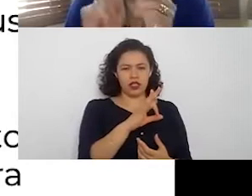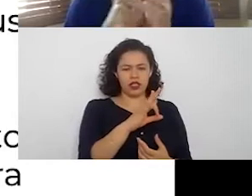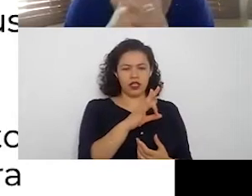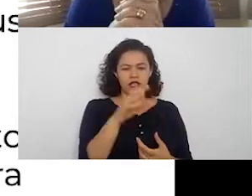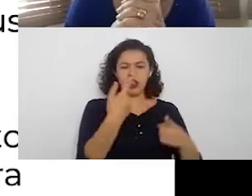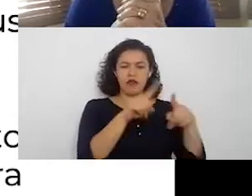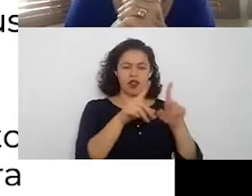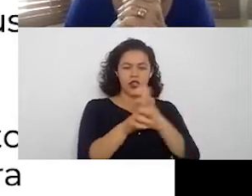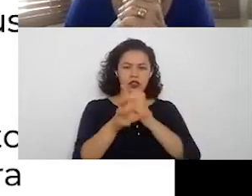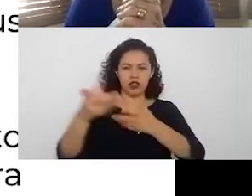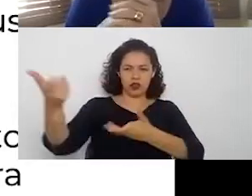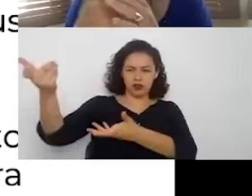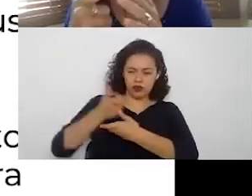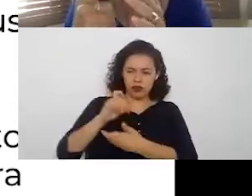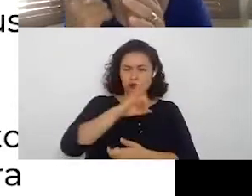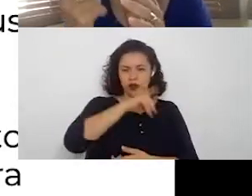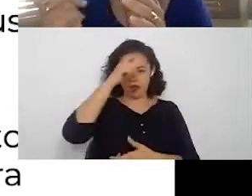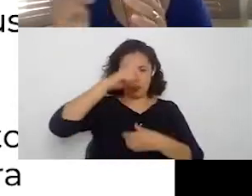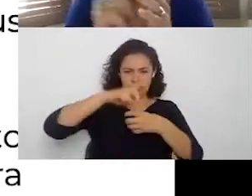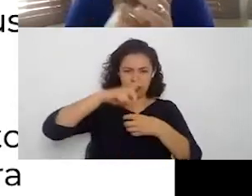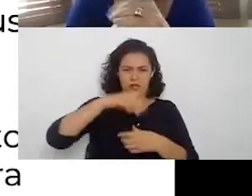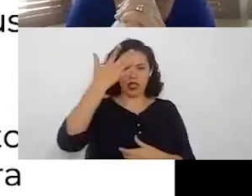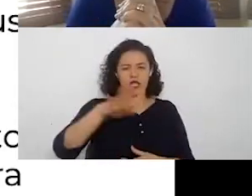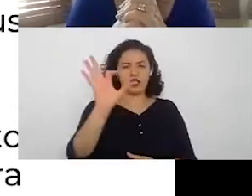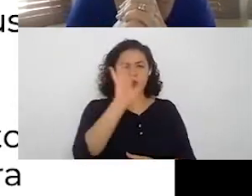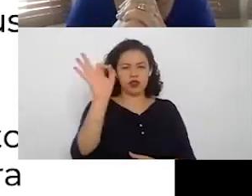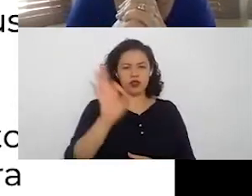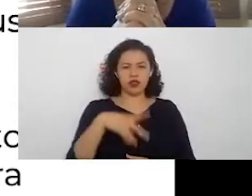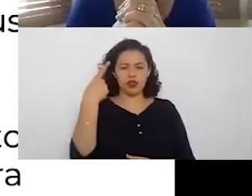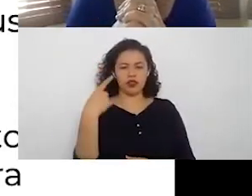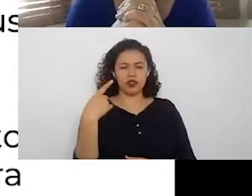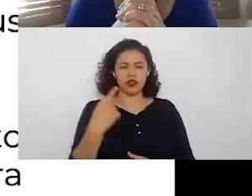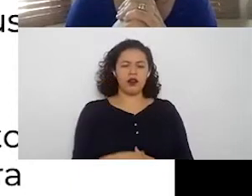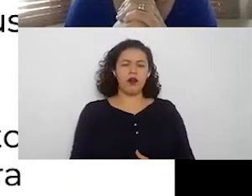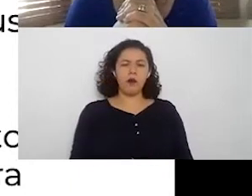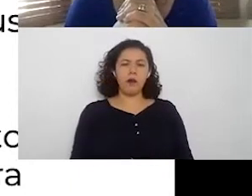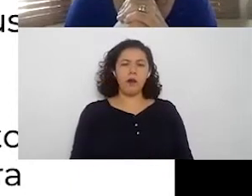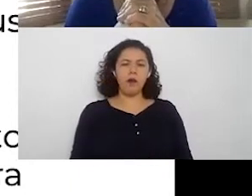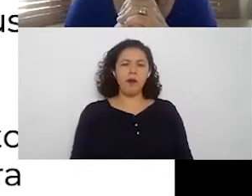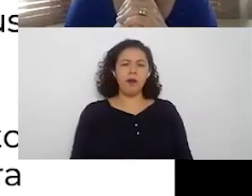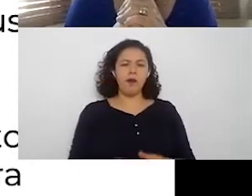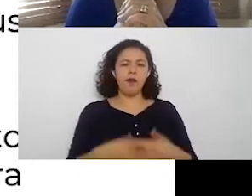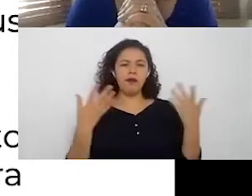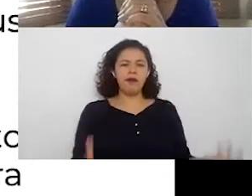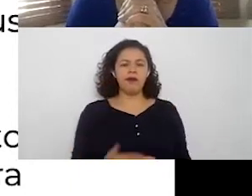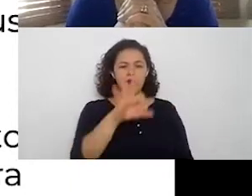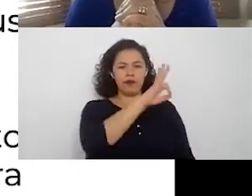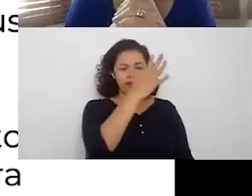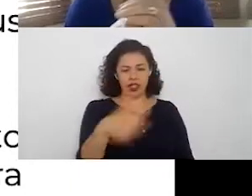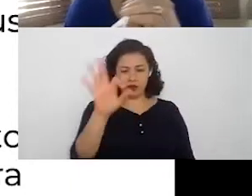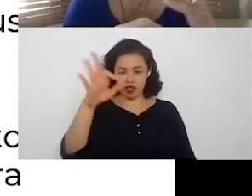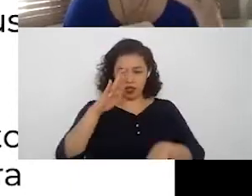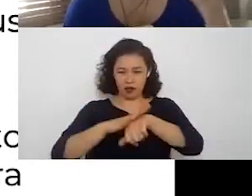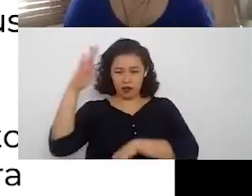para recibir donativos hasta por un 10% de sus ingresos totales en el ejercicio. Cuidado con esto.